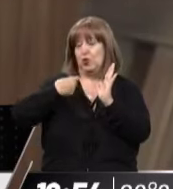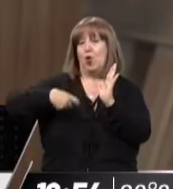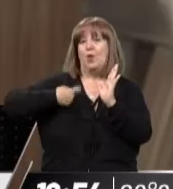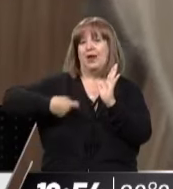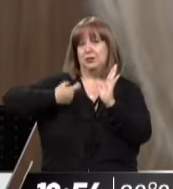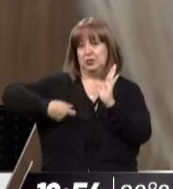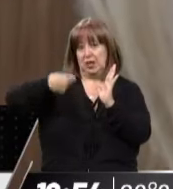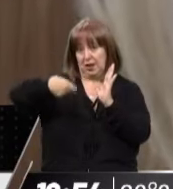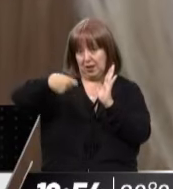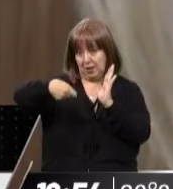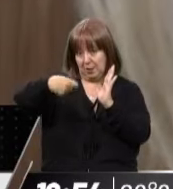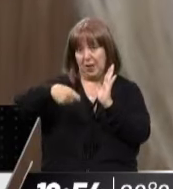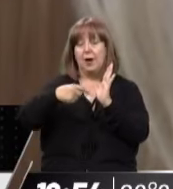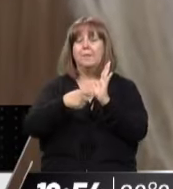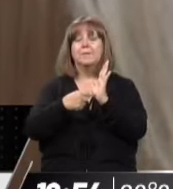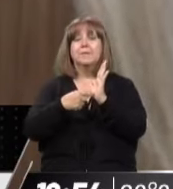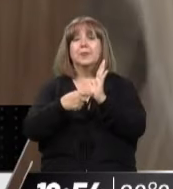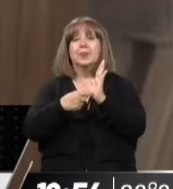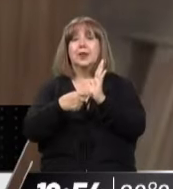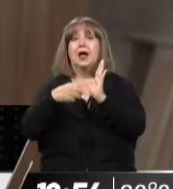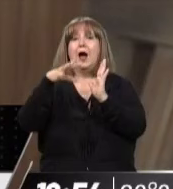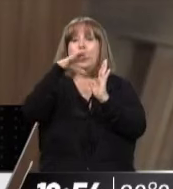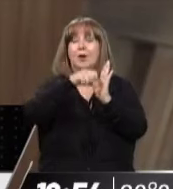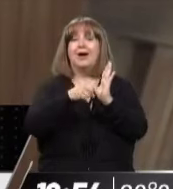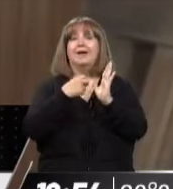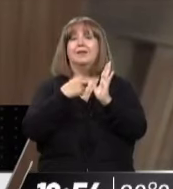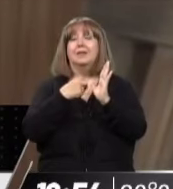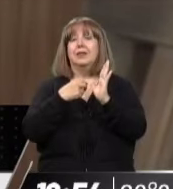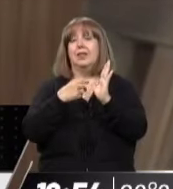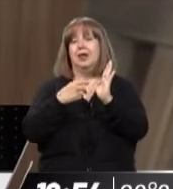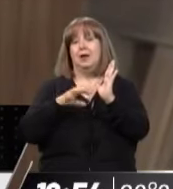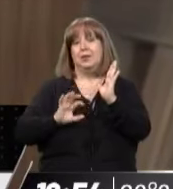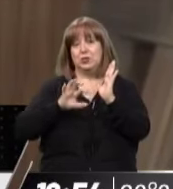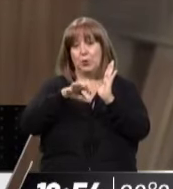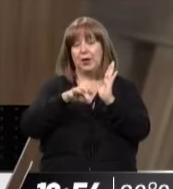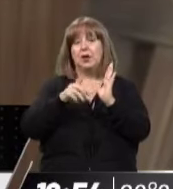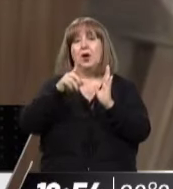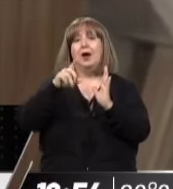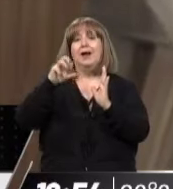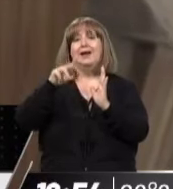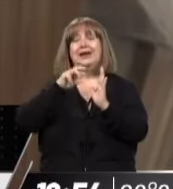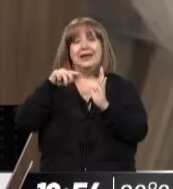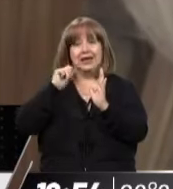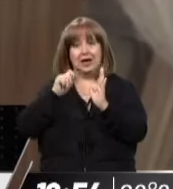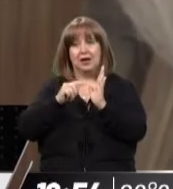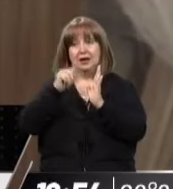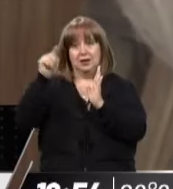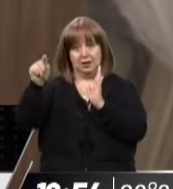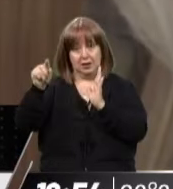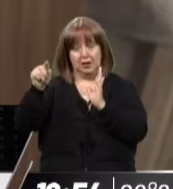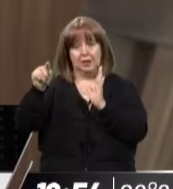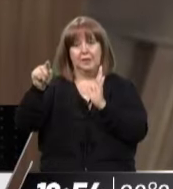tiene de un servicio de emergencia debía ser trasladado en ambulancia a la clínica del Prado